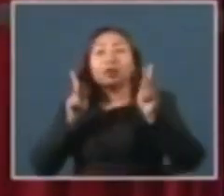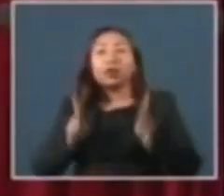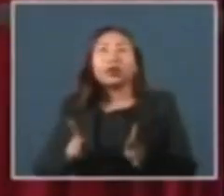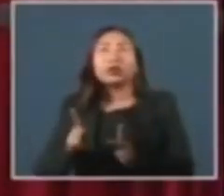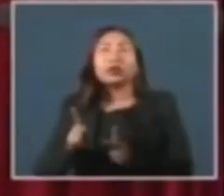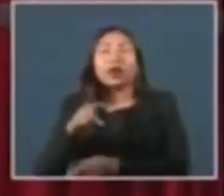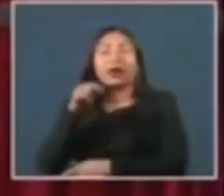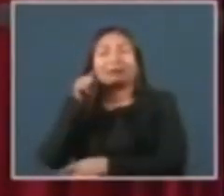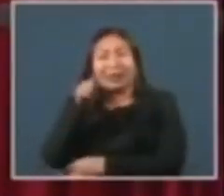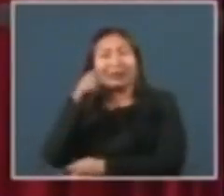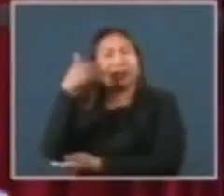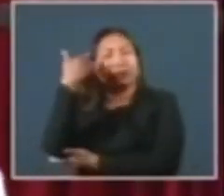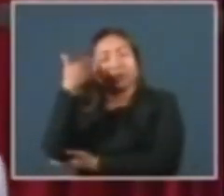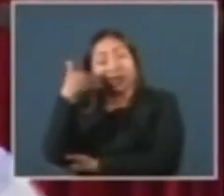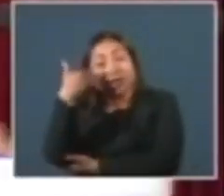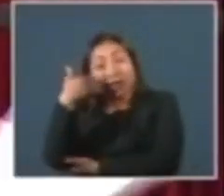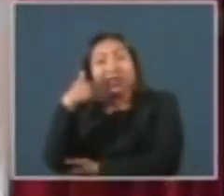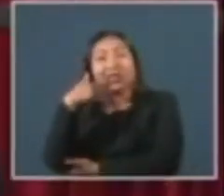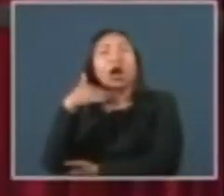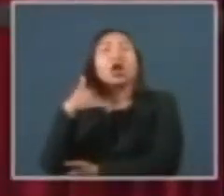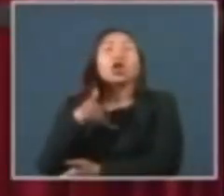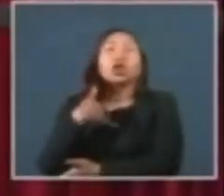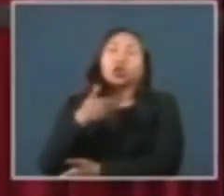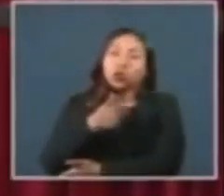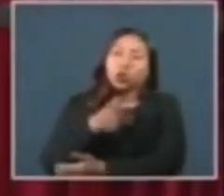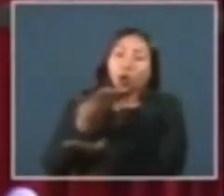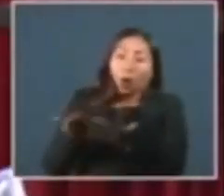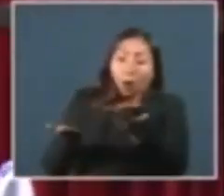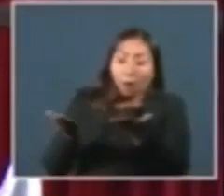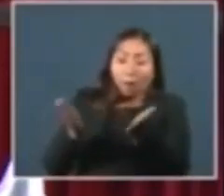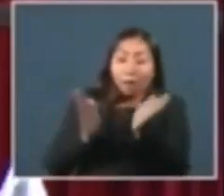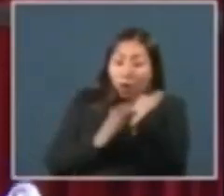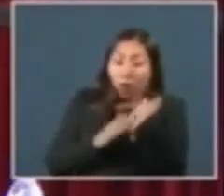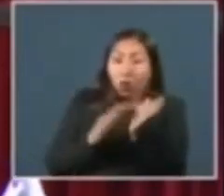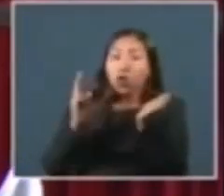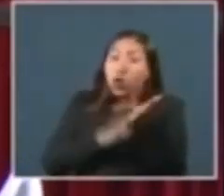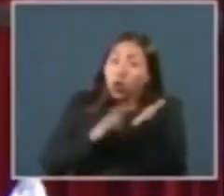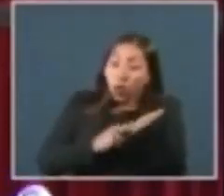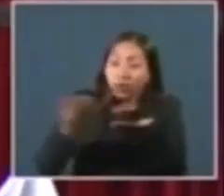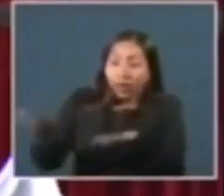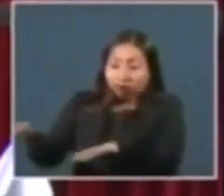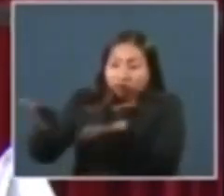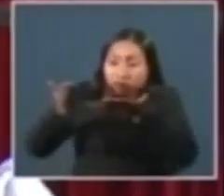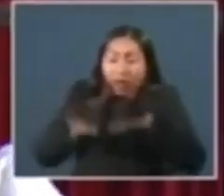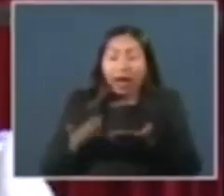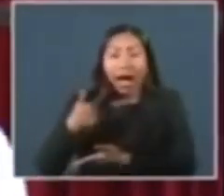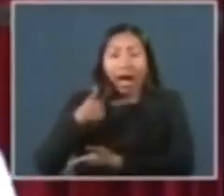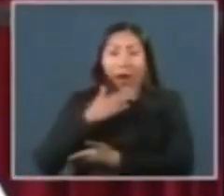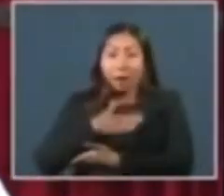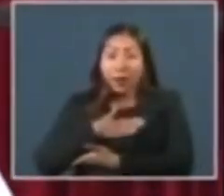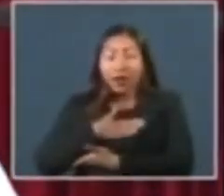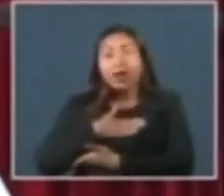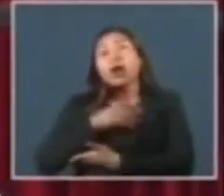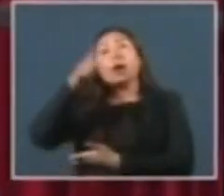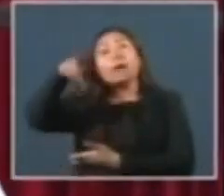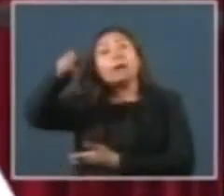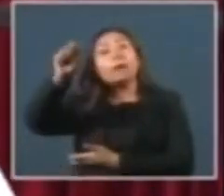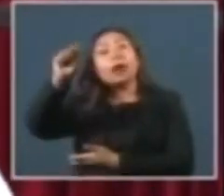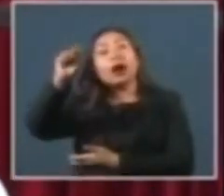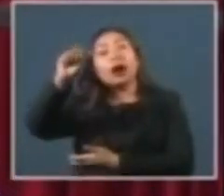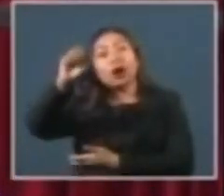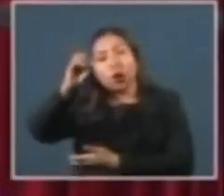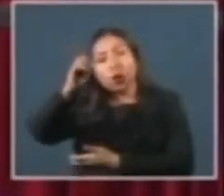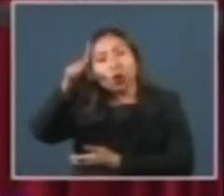destrozada. Y a nosotros nos mandaron una nota de la señora Paola Rodríguez del Comité de la